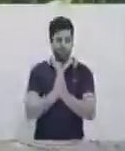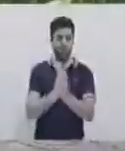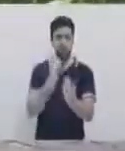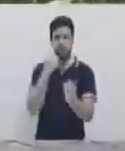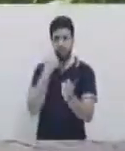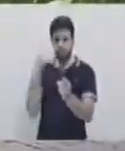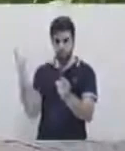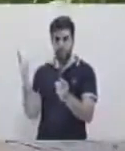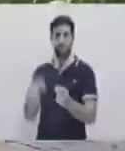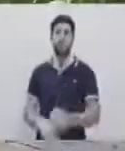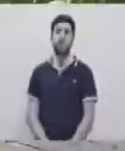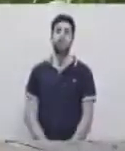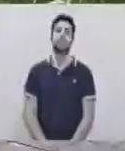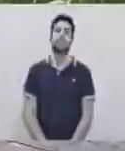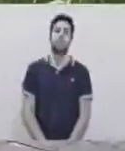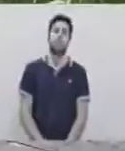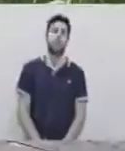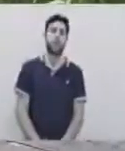respirando.